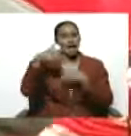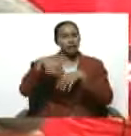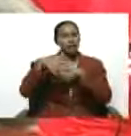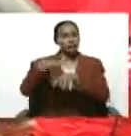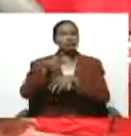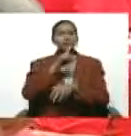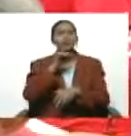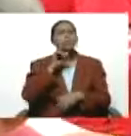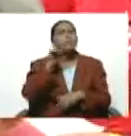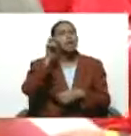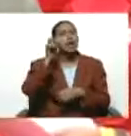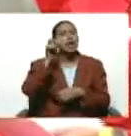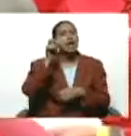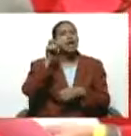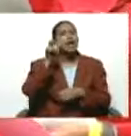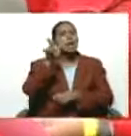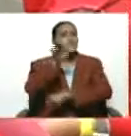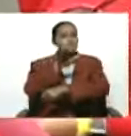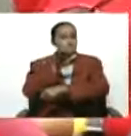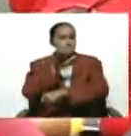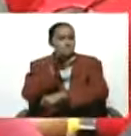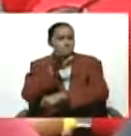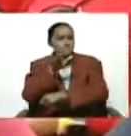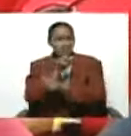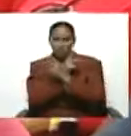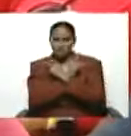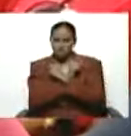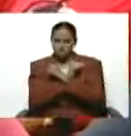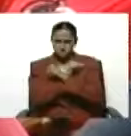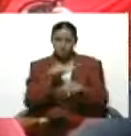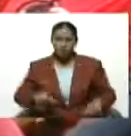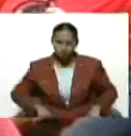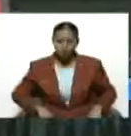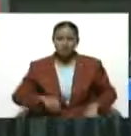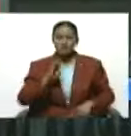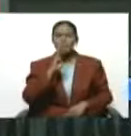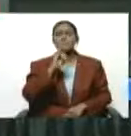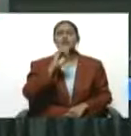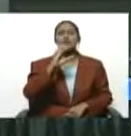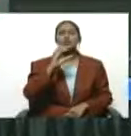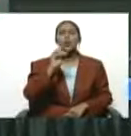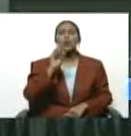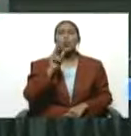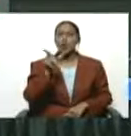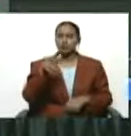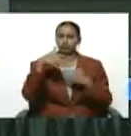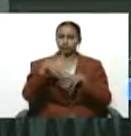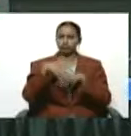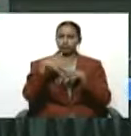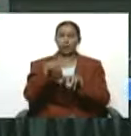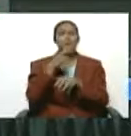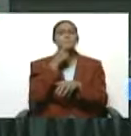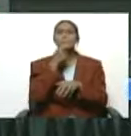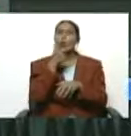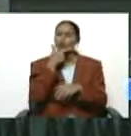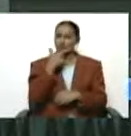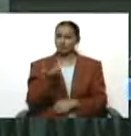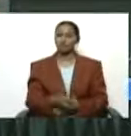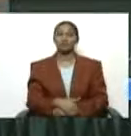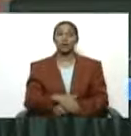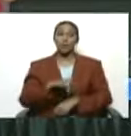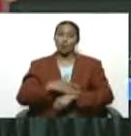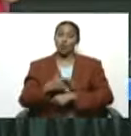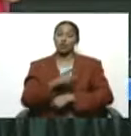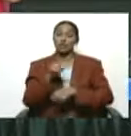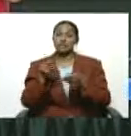Viscocuy, portuguesa, de puro consejo comunal. Extraordinaria manifestación. Porque son una fuerza,